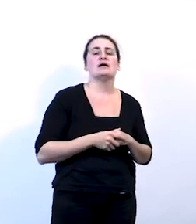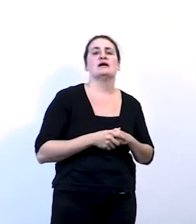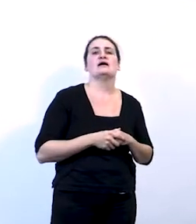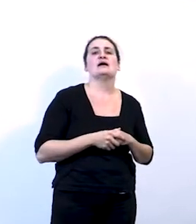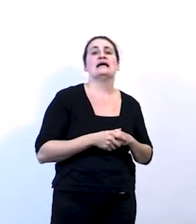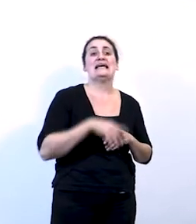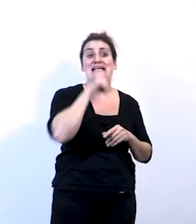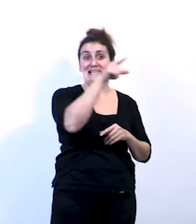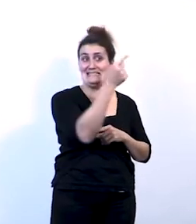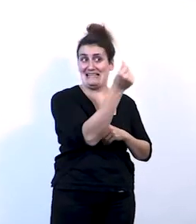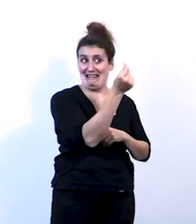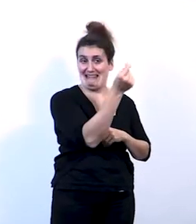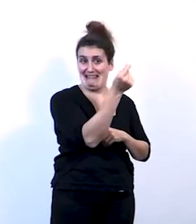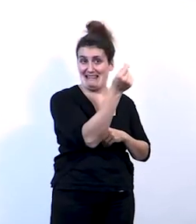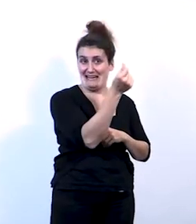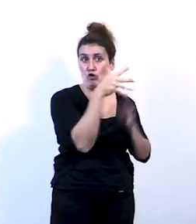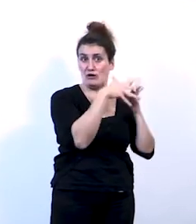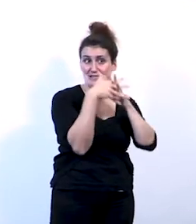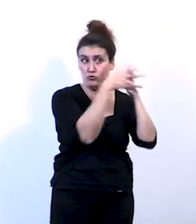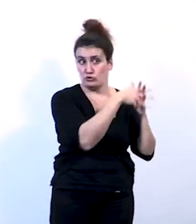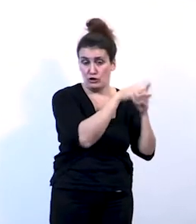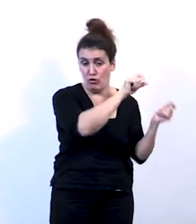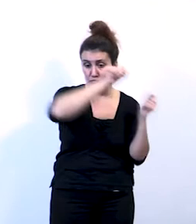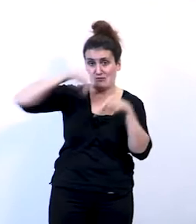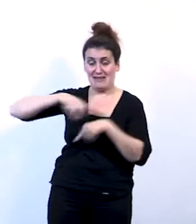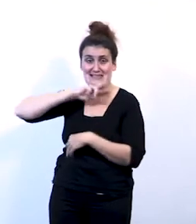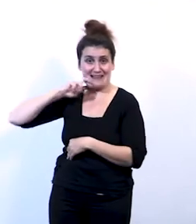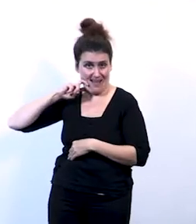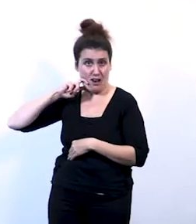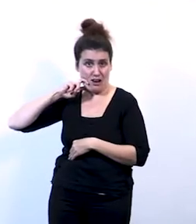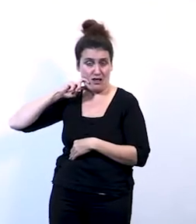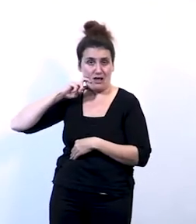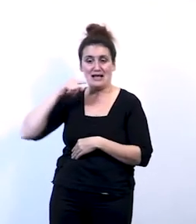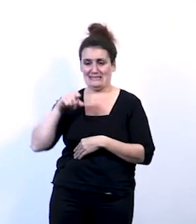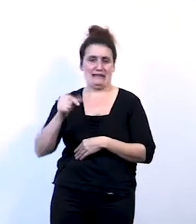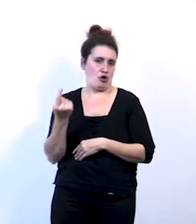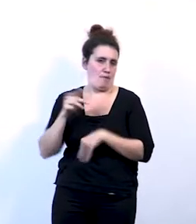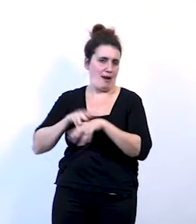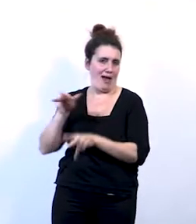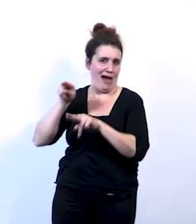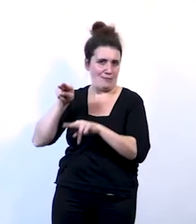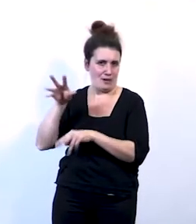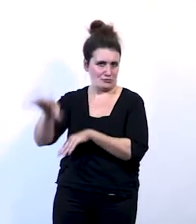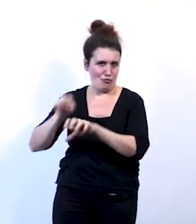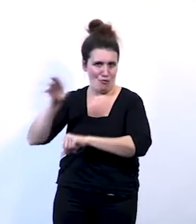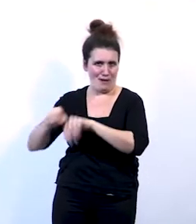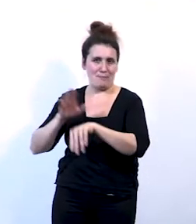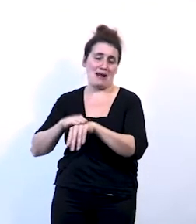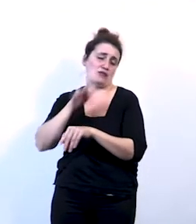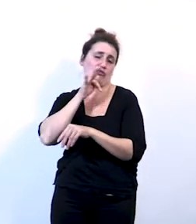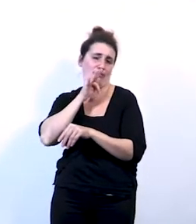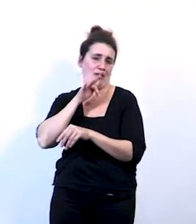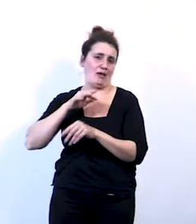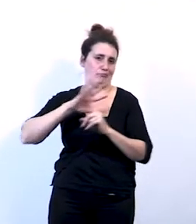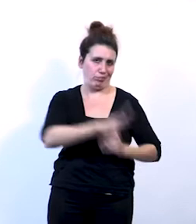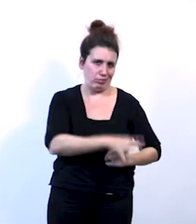y ese dinero que llega de los Estados Unidos a Israel es un dinero en el que compran las armas para seguir violando los derechos del